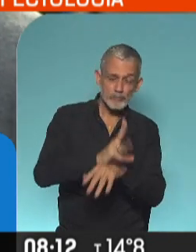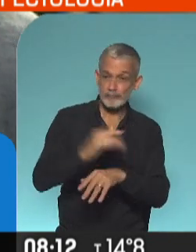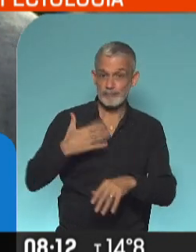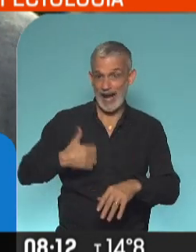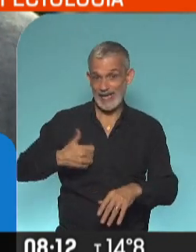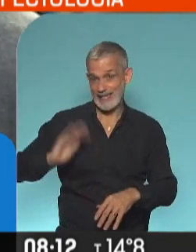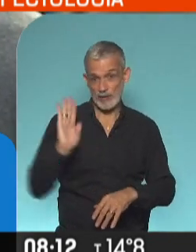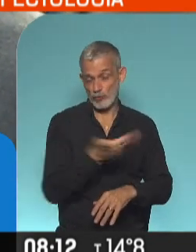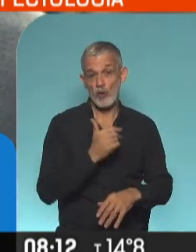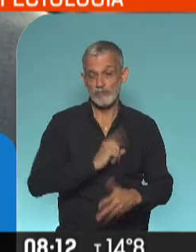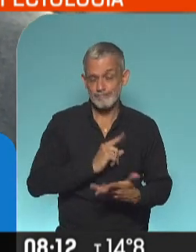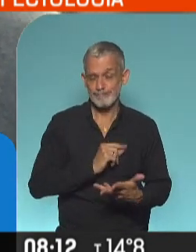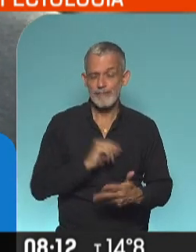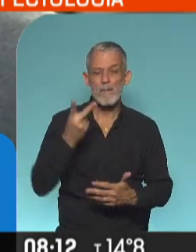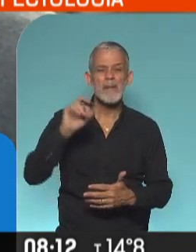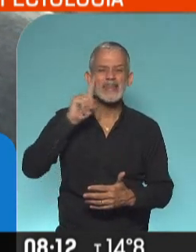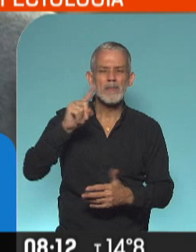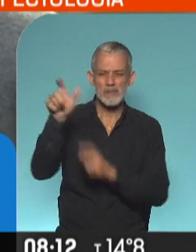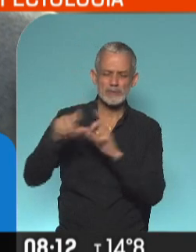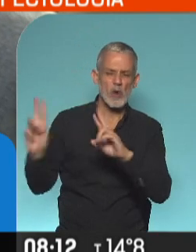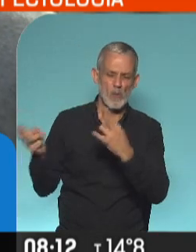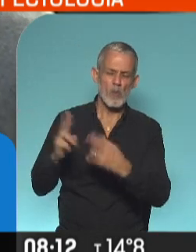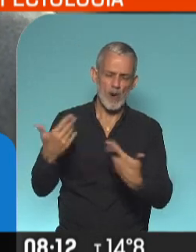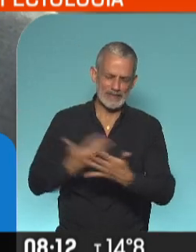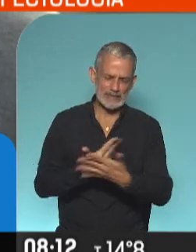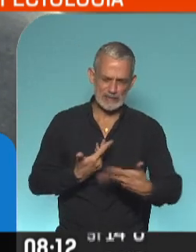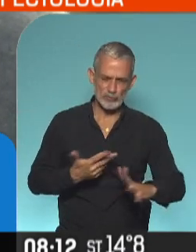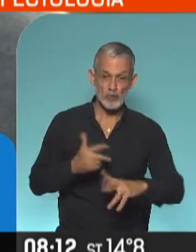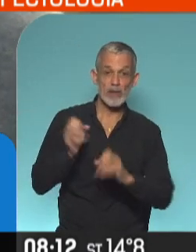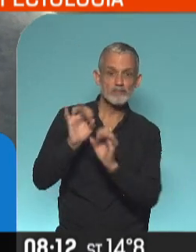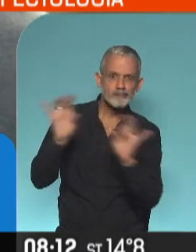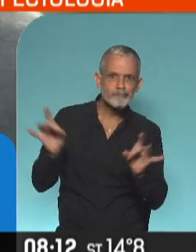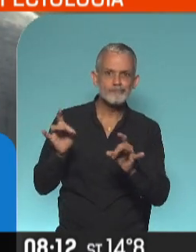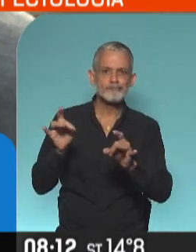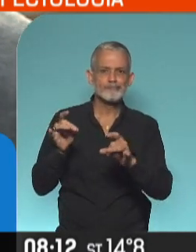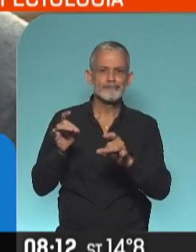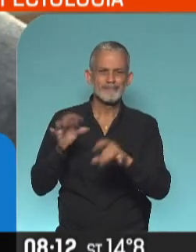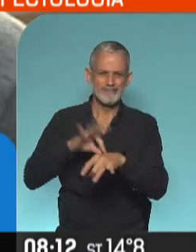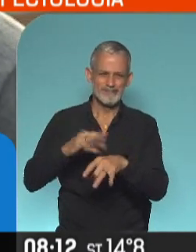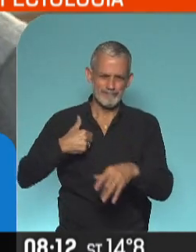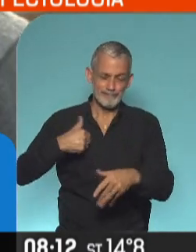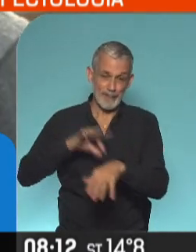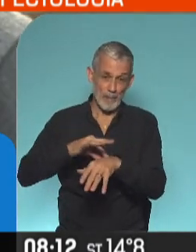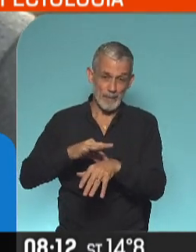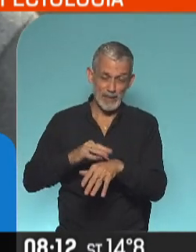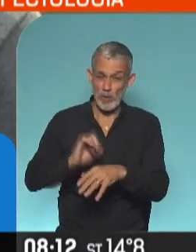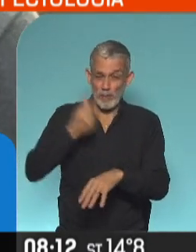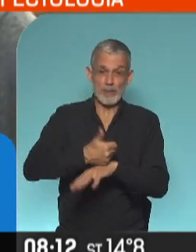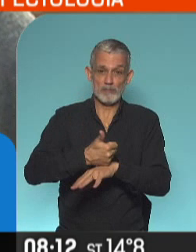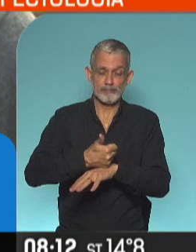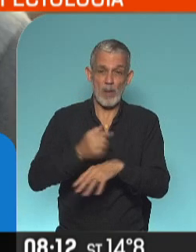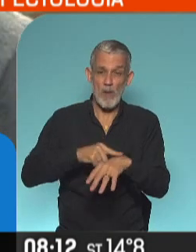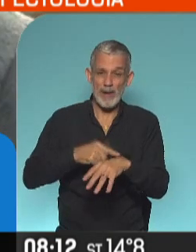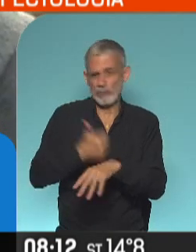argentinos, a todos nos duelen las 20.000 muertes, los infectólogos, el comité de expertos, somos los primeros que estamos desde el primer momento y